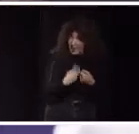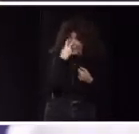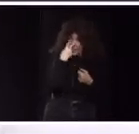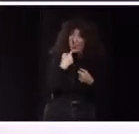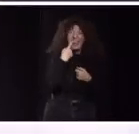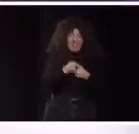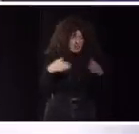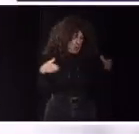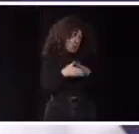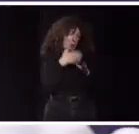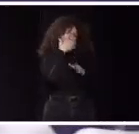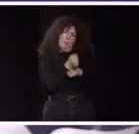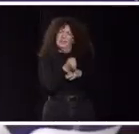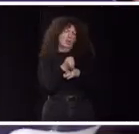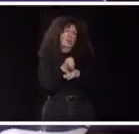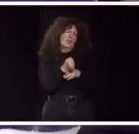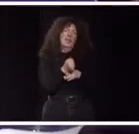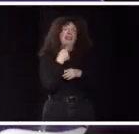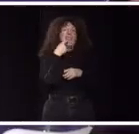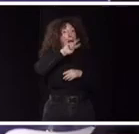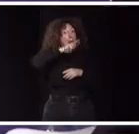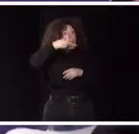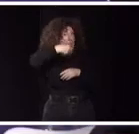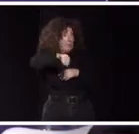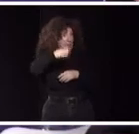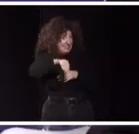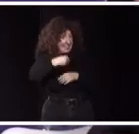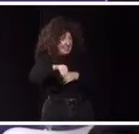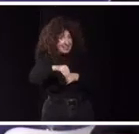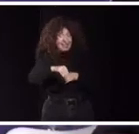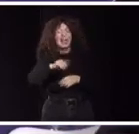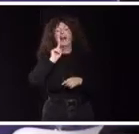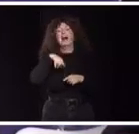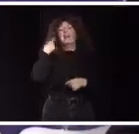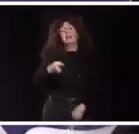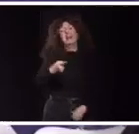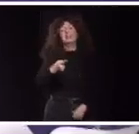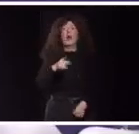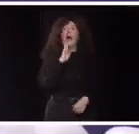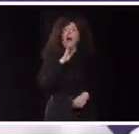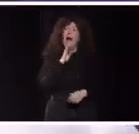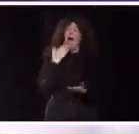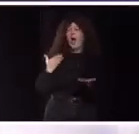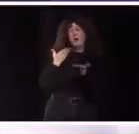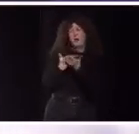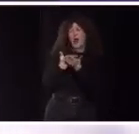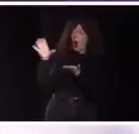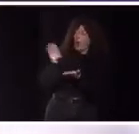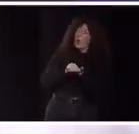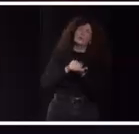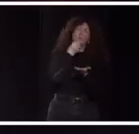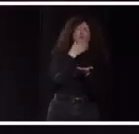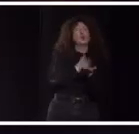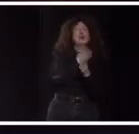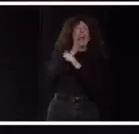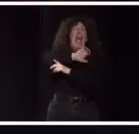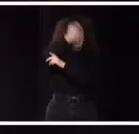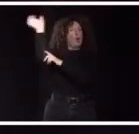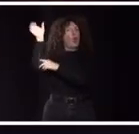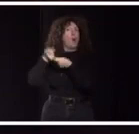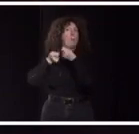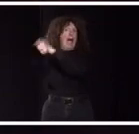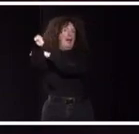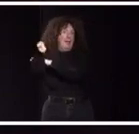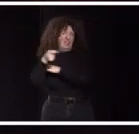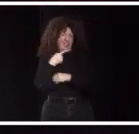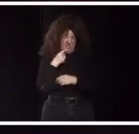propio Partido Socialista, la propia vicepresidenta que después cogió nuestra propuesta y la llevó a Europa, que eso era una locura, que no